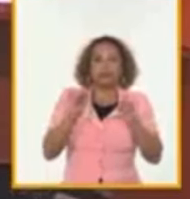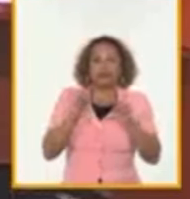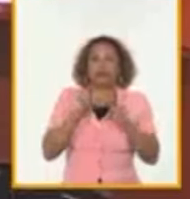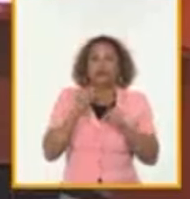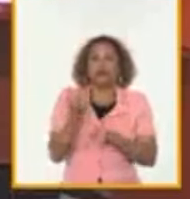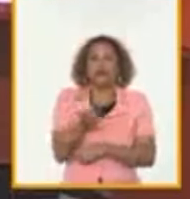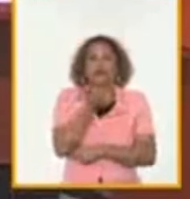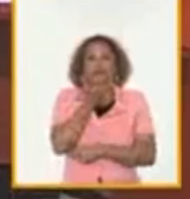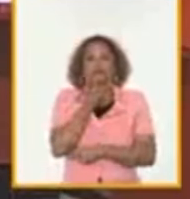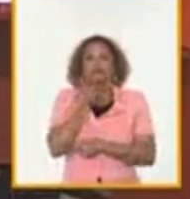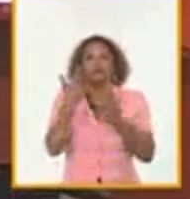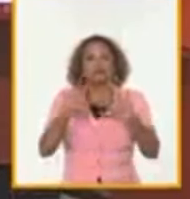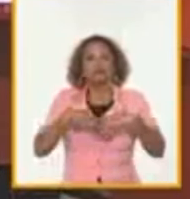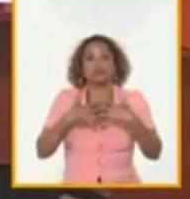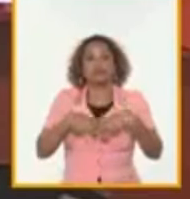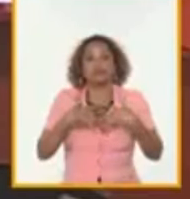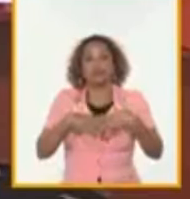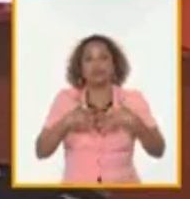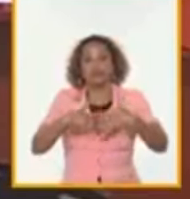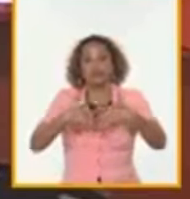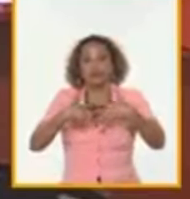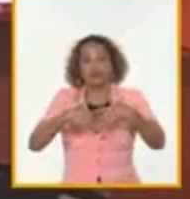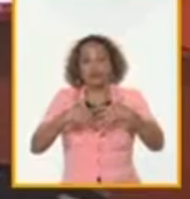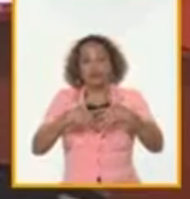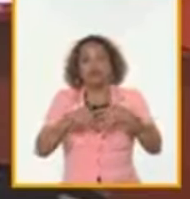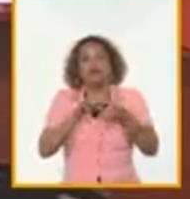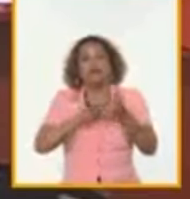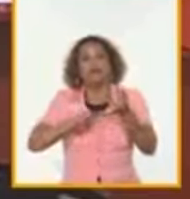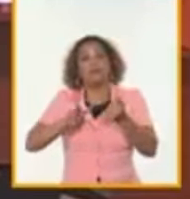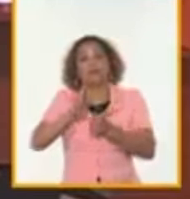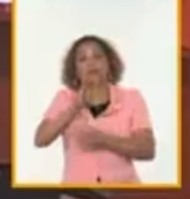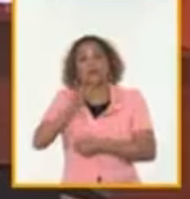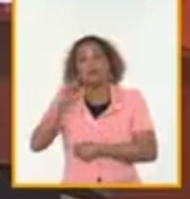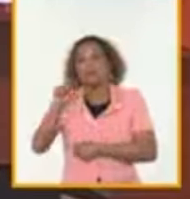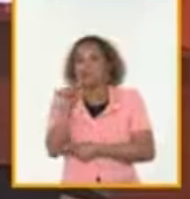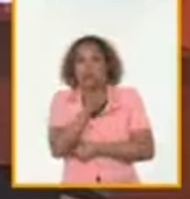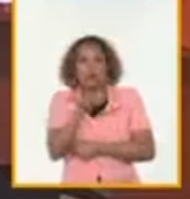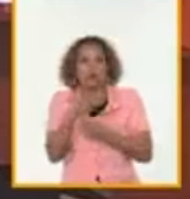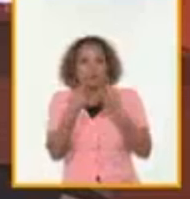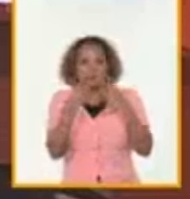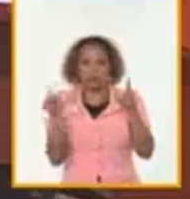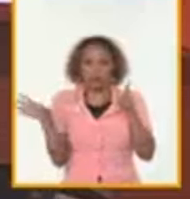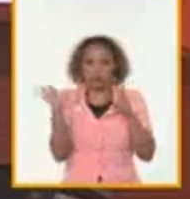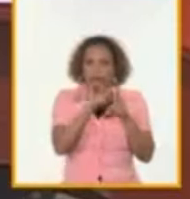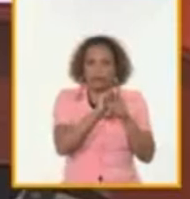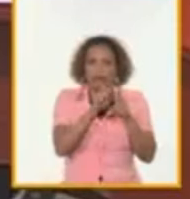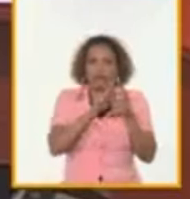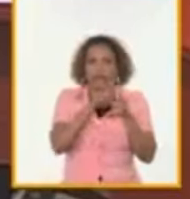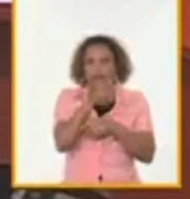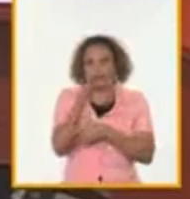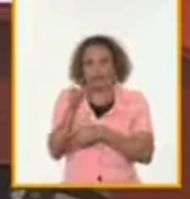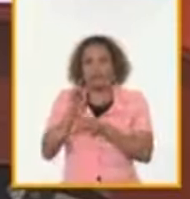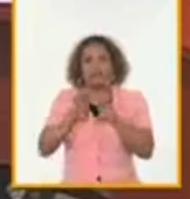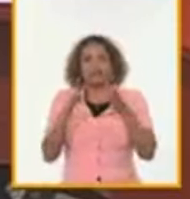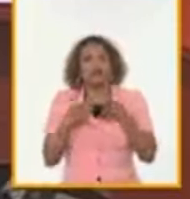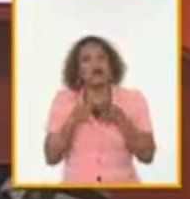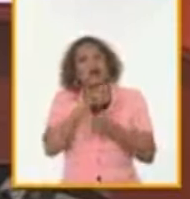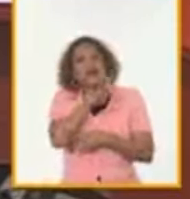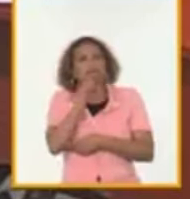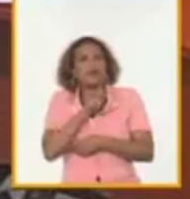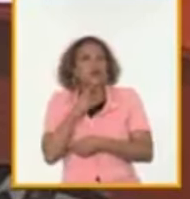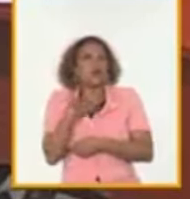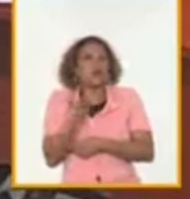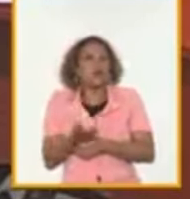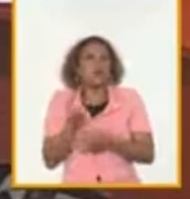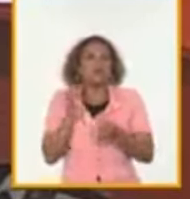supuesto en la producción industrial de este territorio como impacta en todo en todo el país eso como se engarza milax con todo el